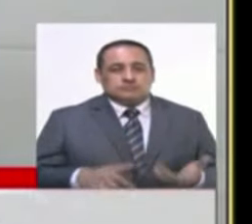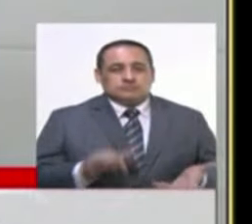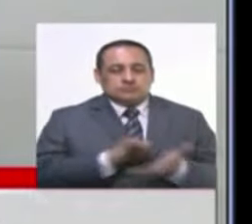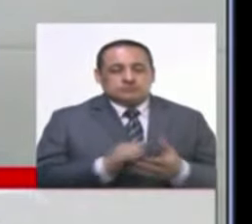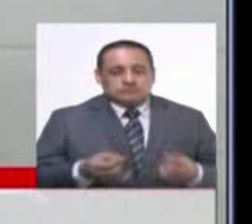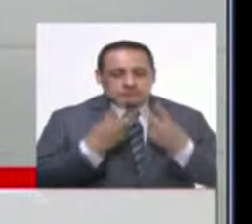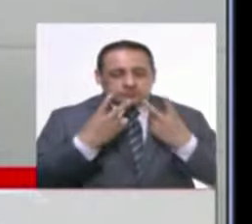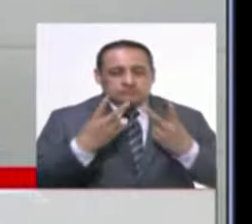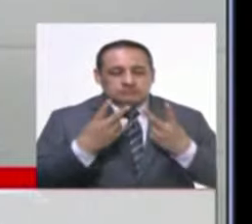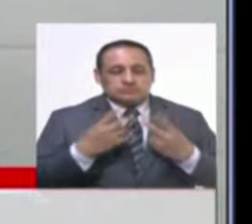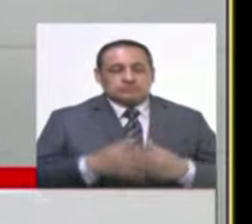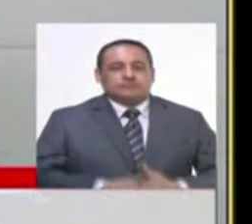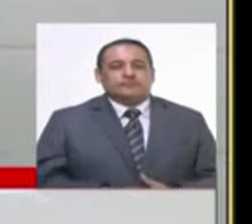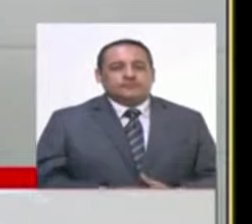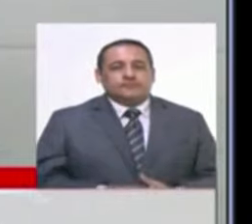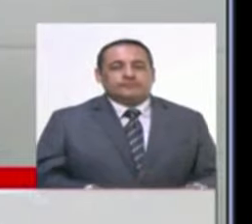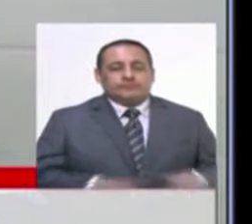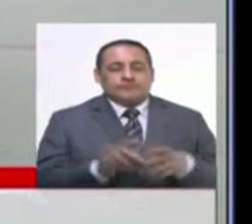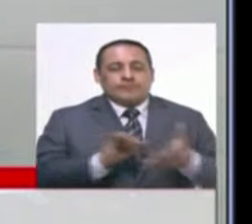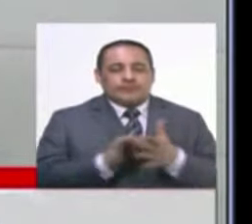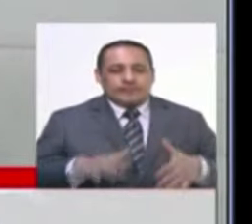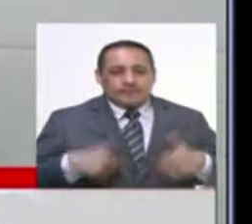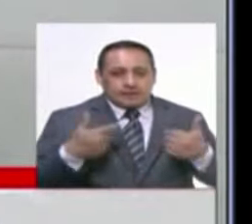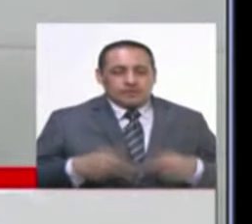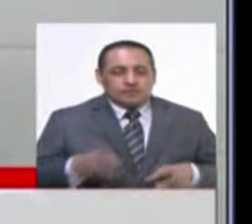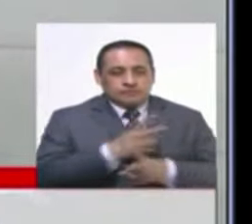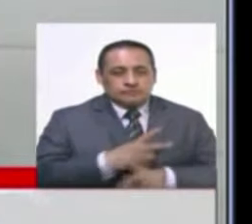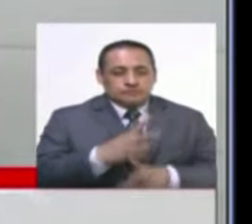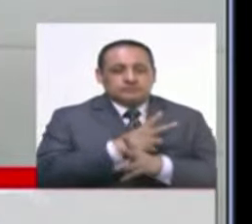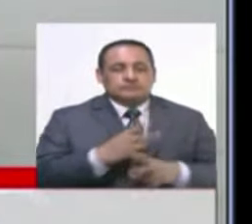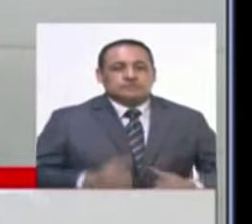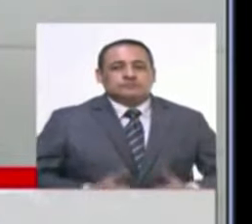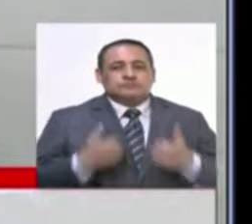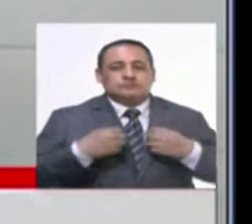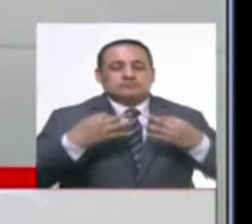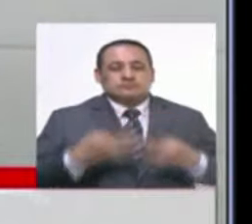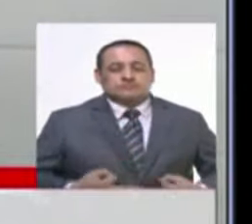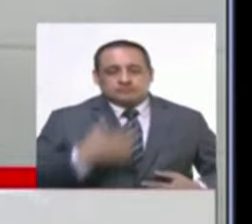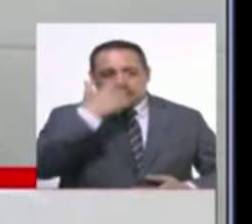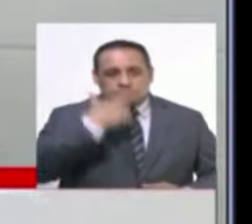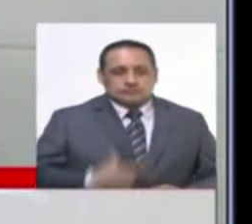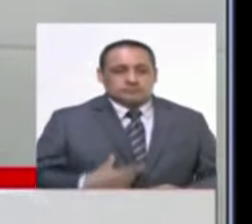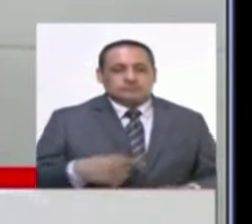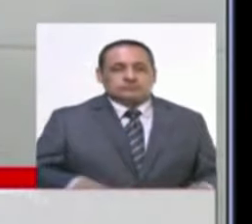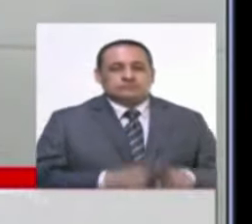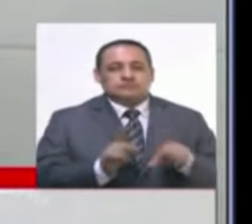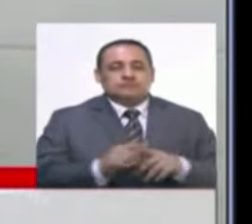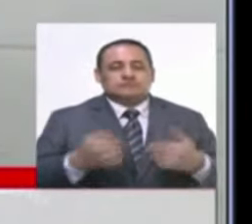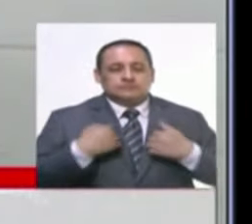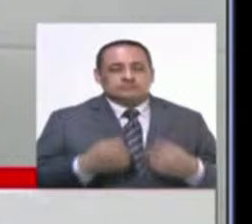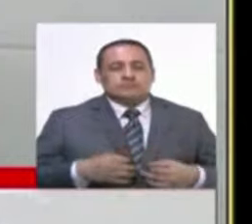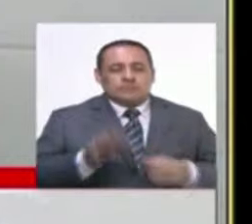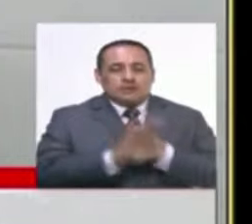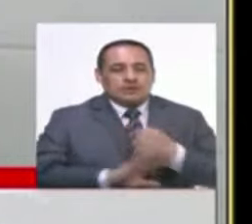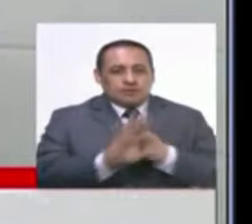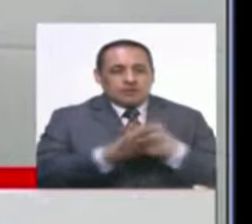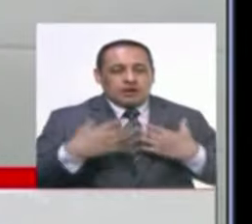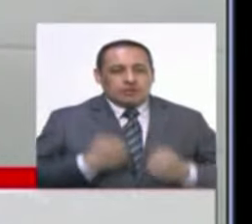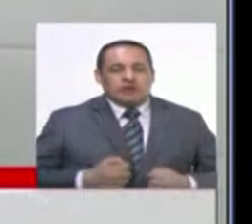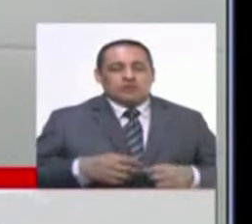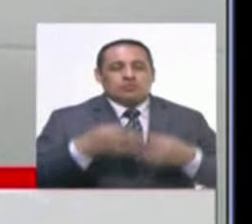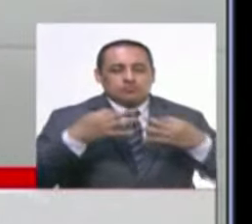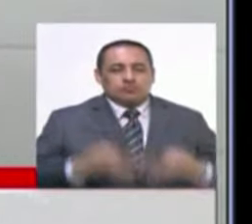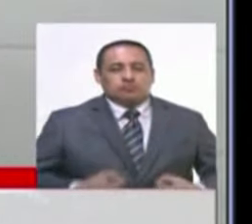ha sido justamente para yo poder salvaguardar mi integridad personal y tener una defensa justa. Esos han